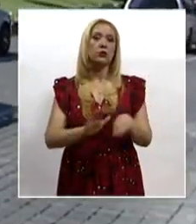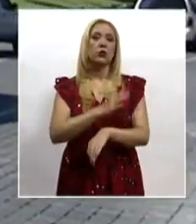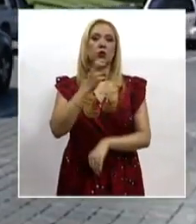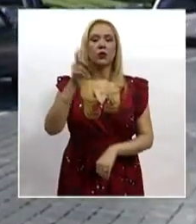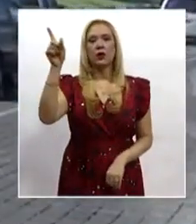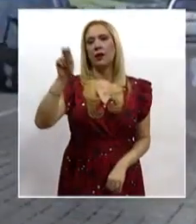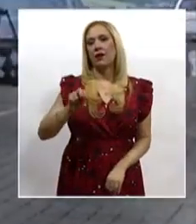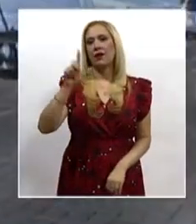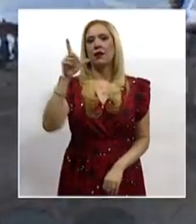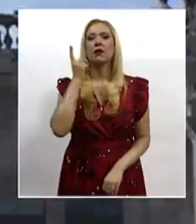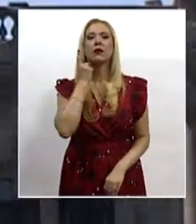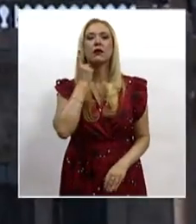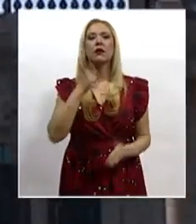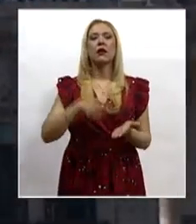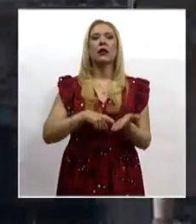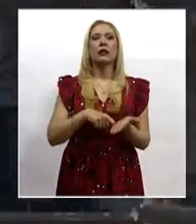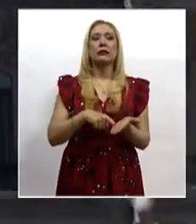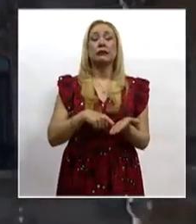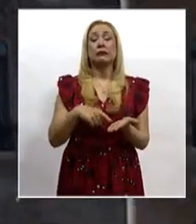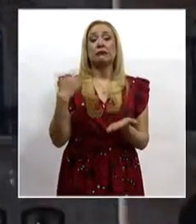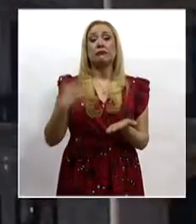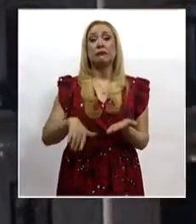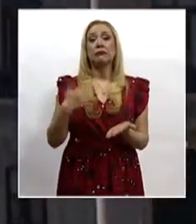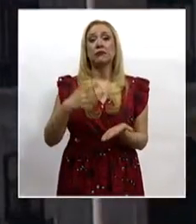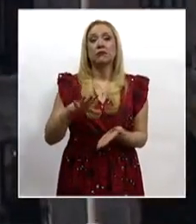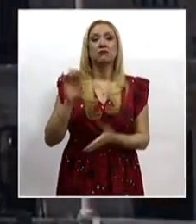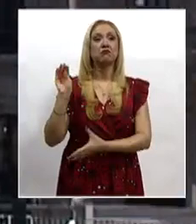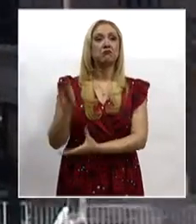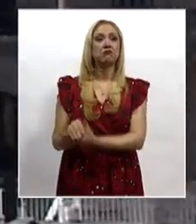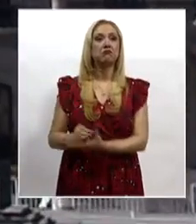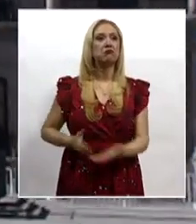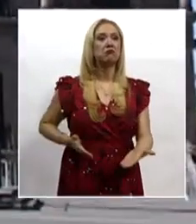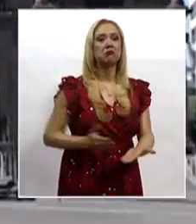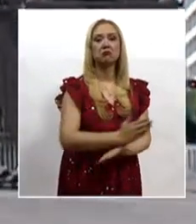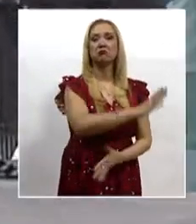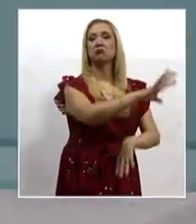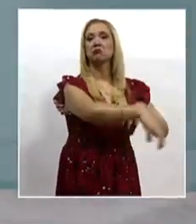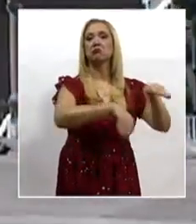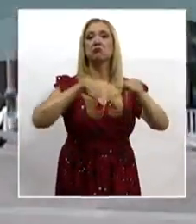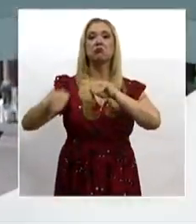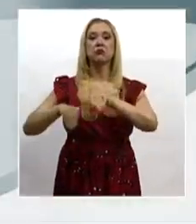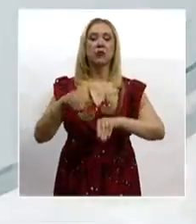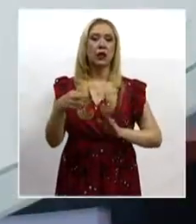León, al emitir la norma, invadió las competencias de la Federación.